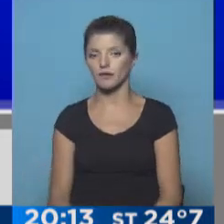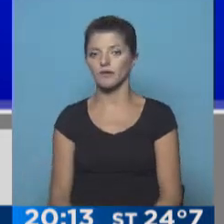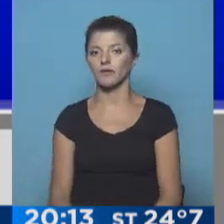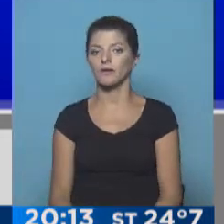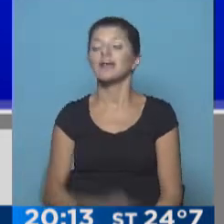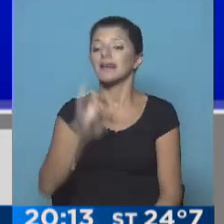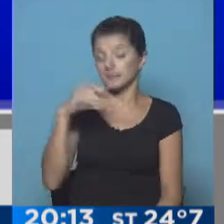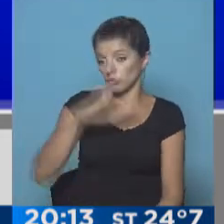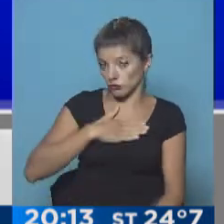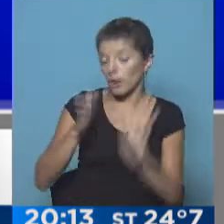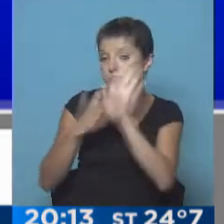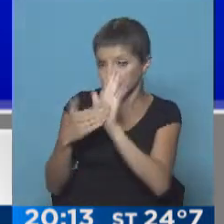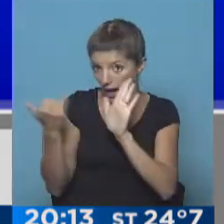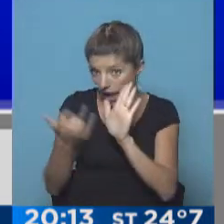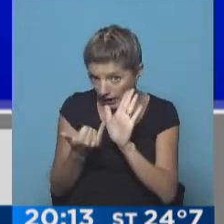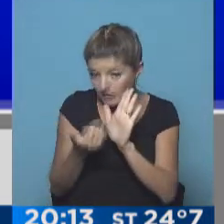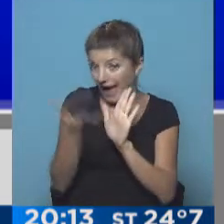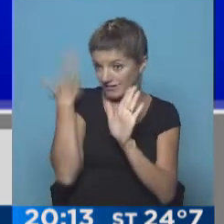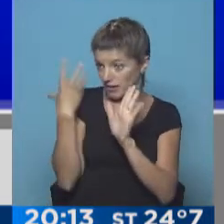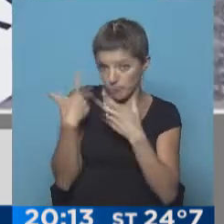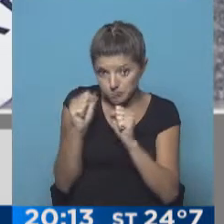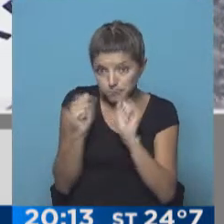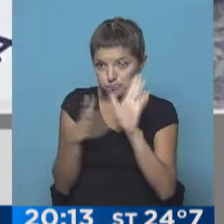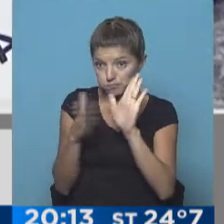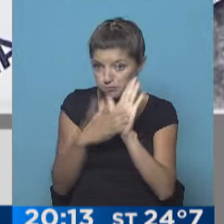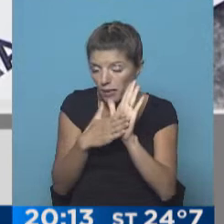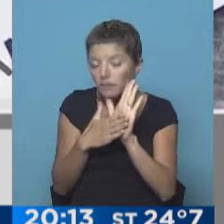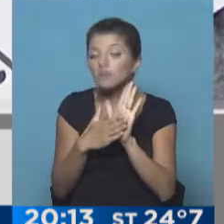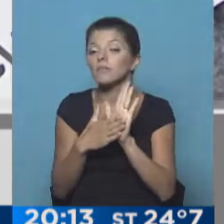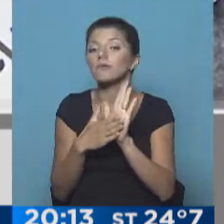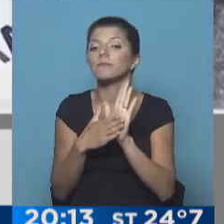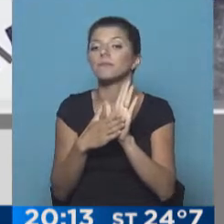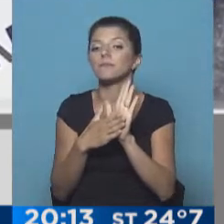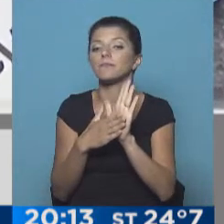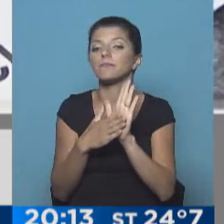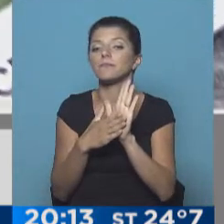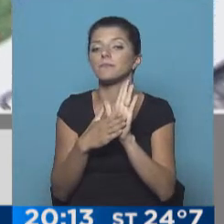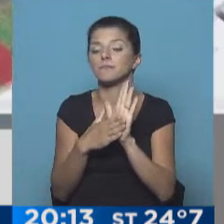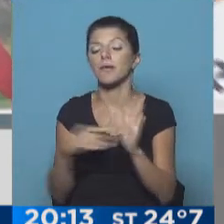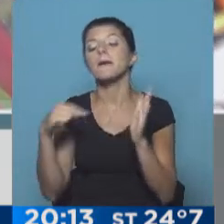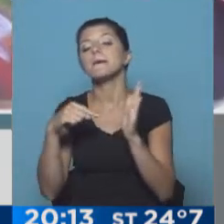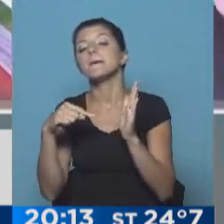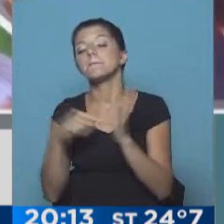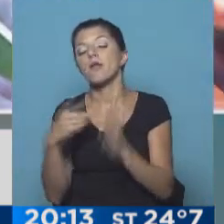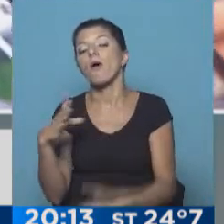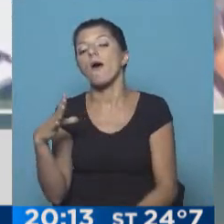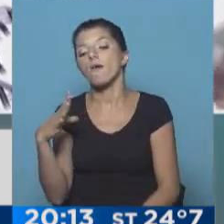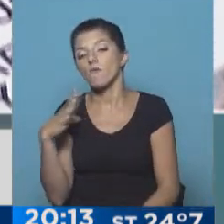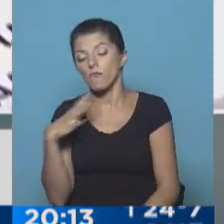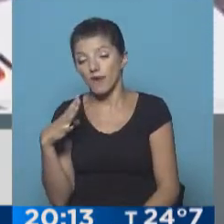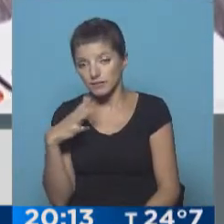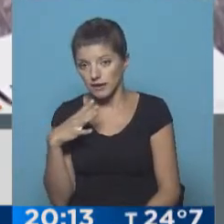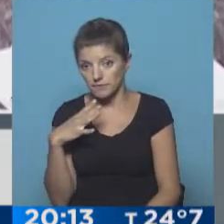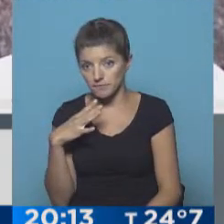en nuestro poder actualmente, lo pudimos ayer. Y bueno, falta cotejar con tener el material de